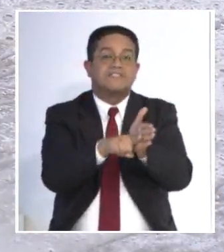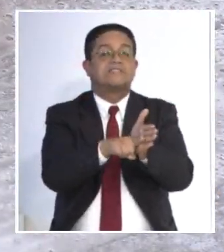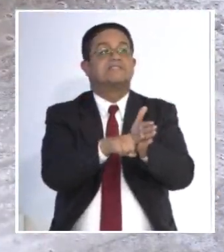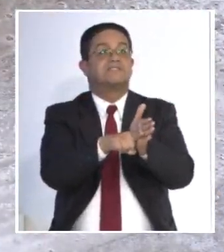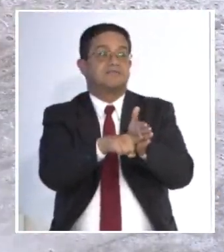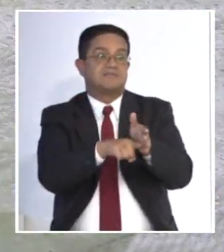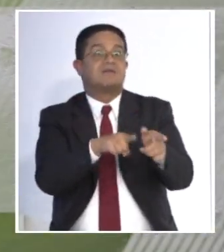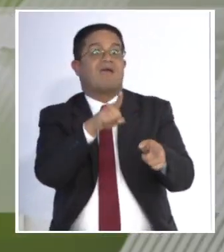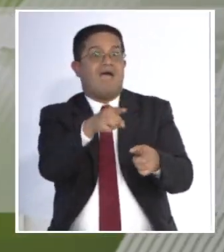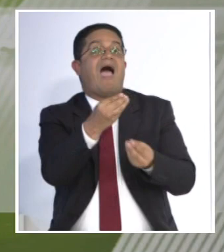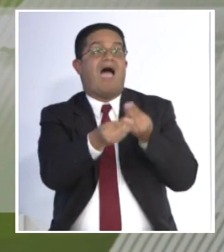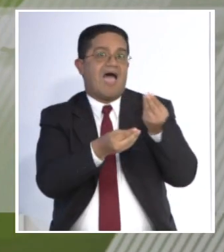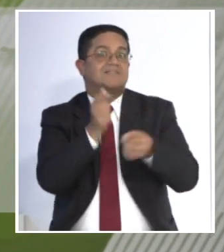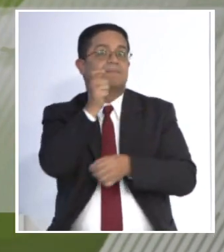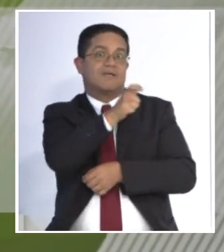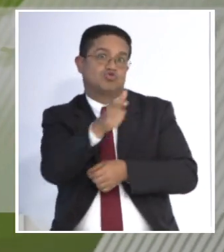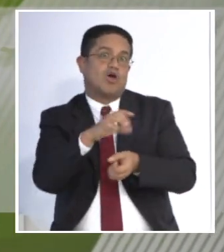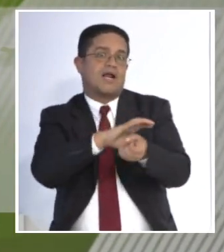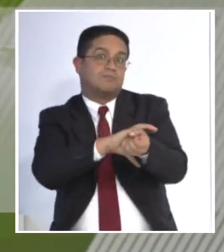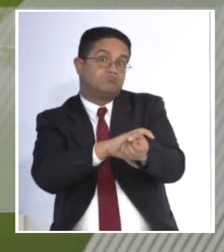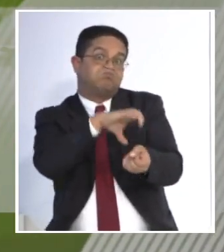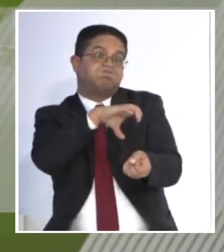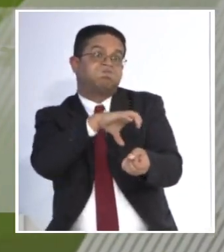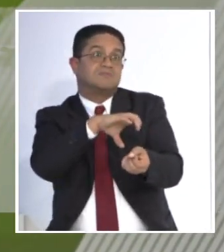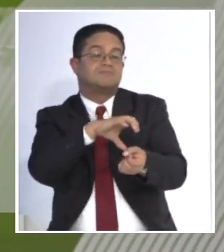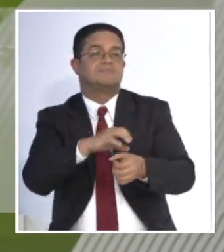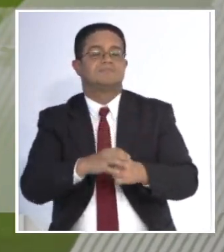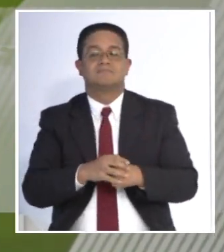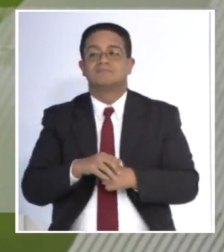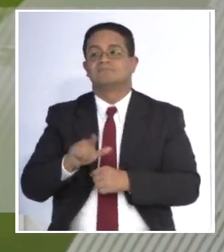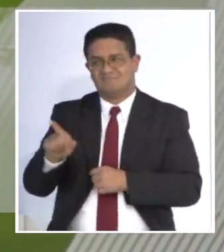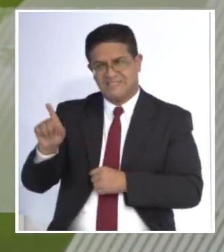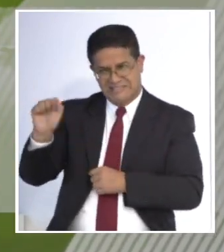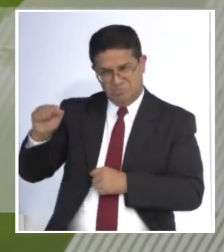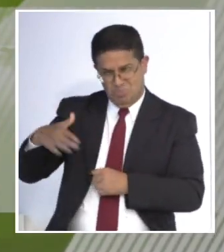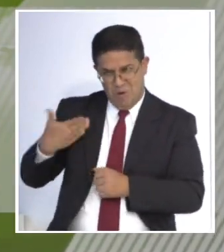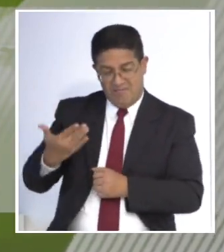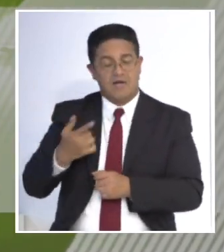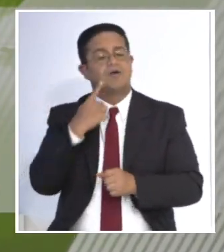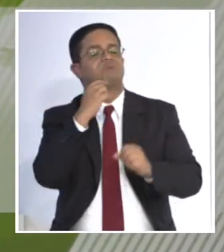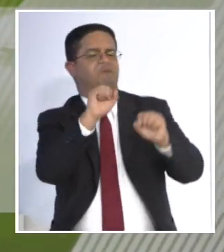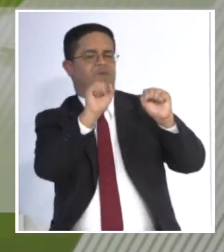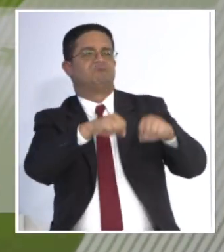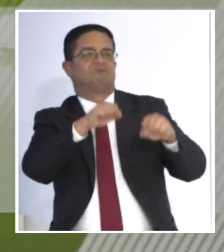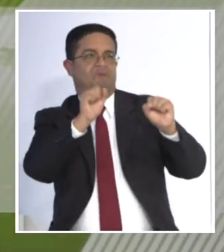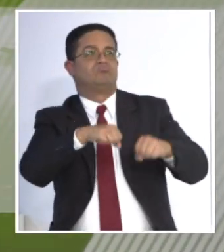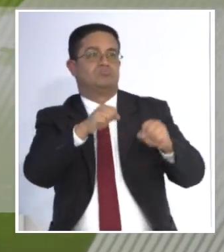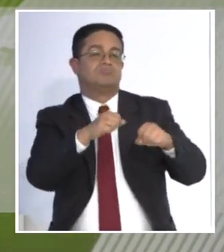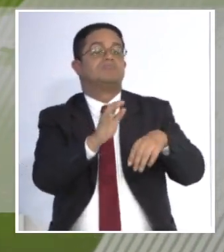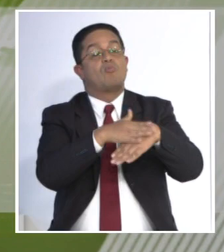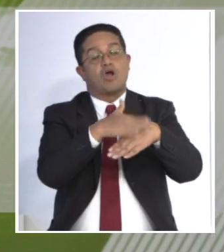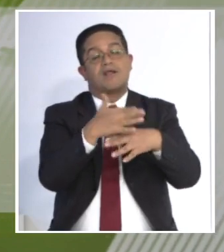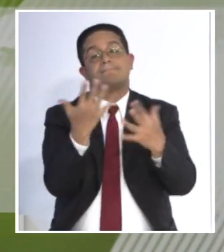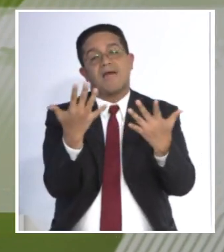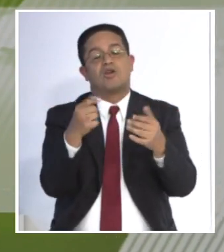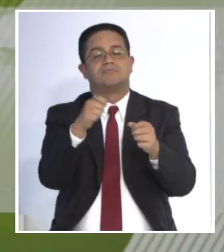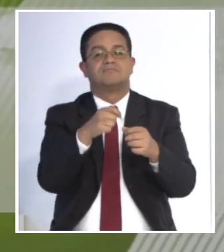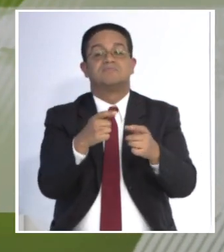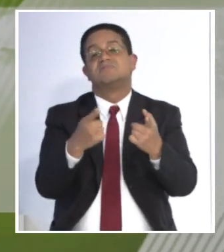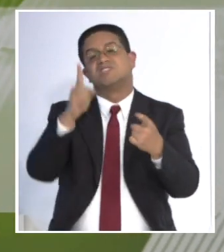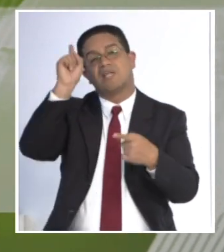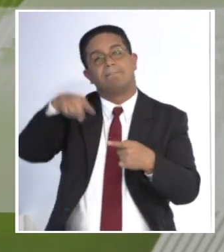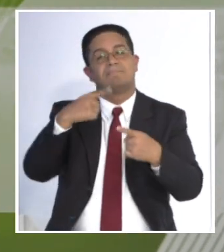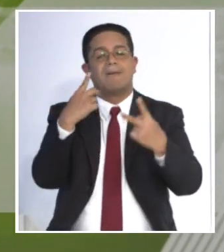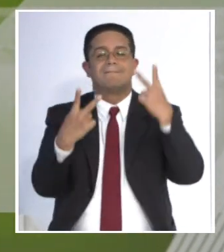síndrome de túnel carpiano o una tendinocinovitis o una tendinitis. Son muy propensos a ello. O mayormente 90%. Peluqueros,